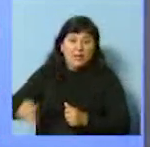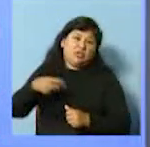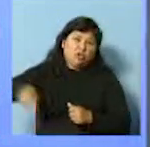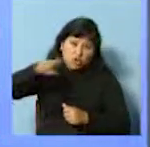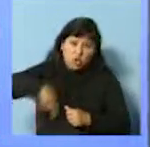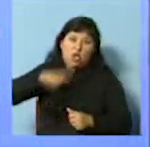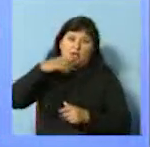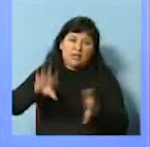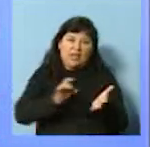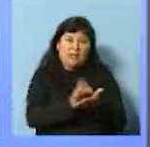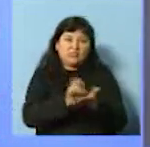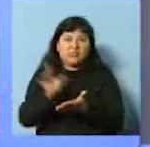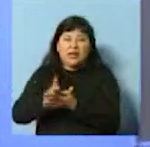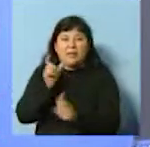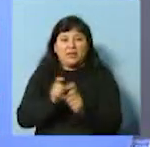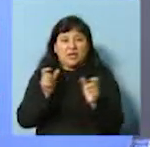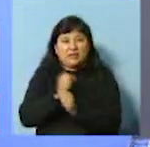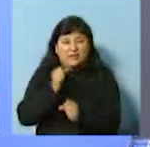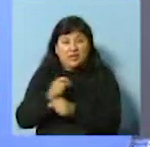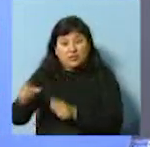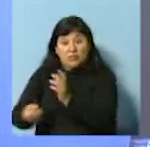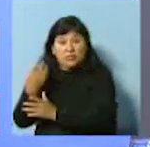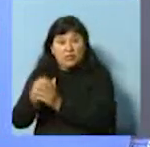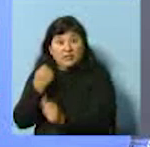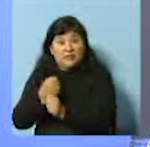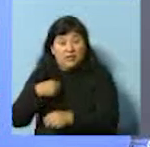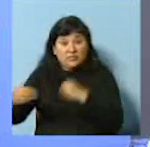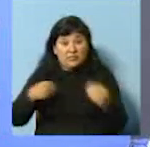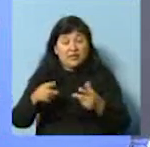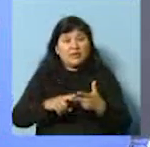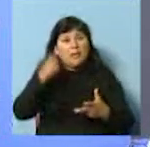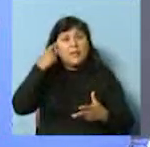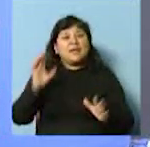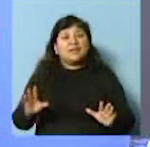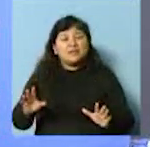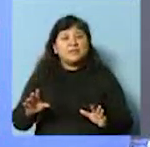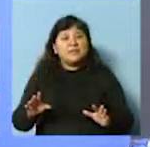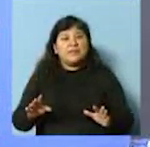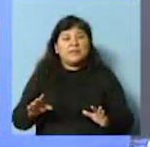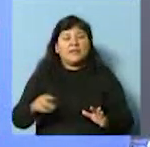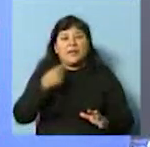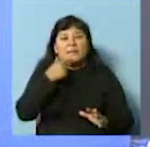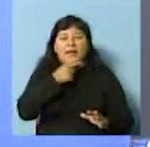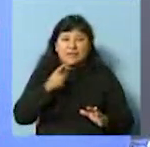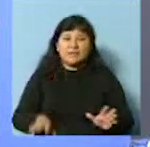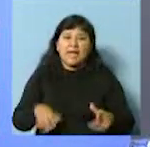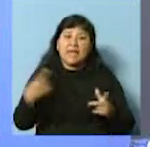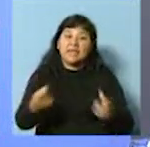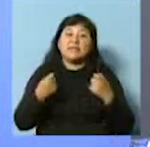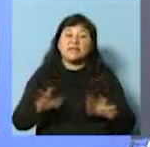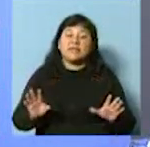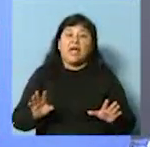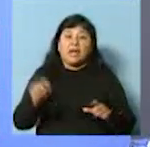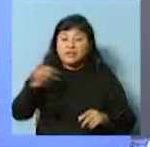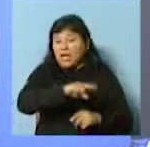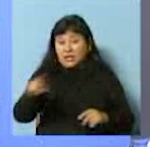que poniendo a crear nuevas fuentes de trabajo nosotros creemos que es necesario y vamos a apostar a recuperar